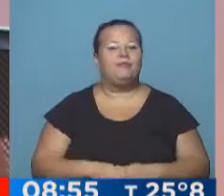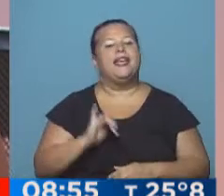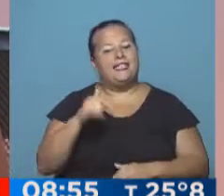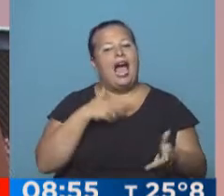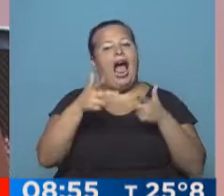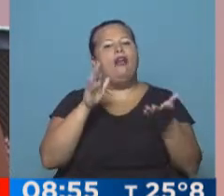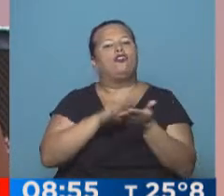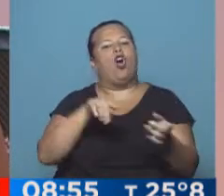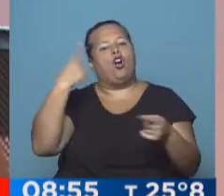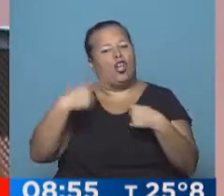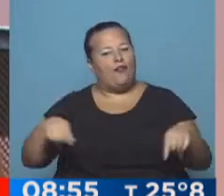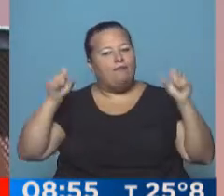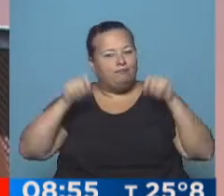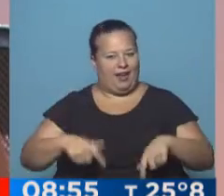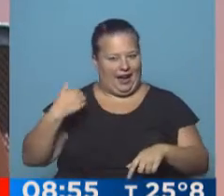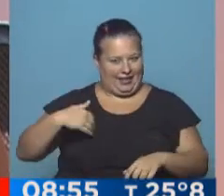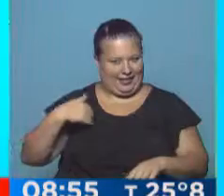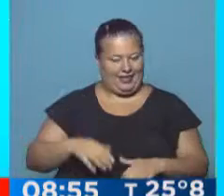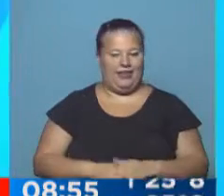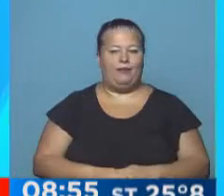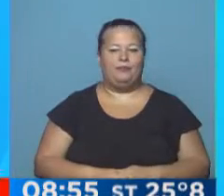Sí, hablemos ahora de otras noticias, todas de carácter nacional.